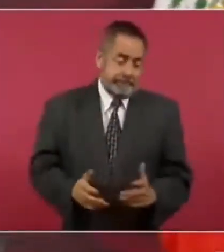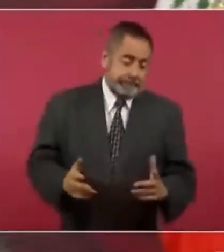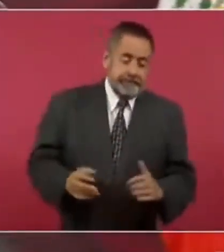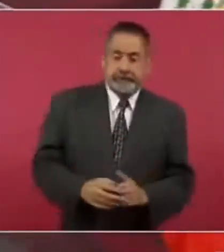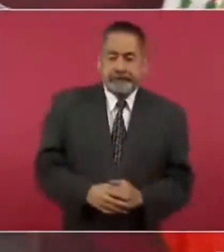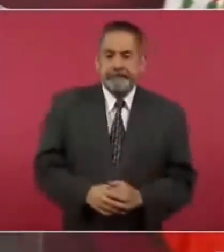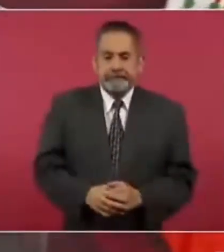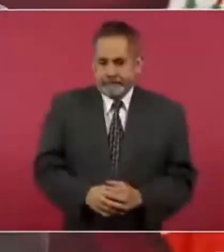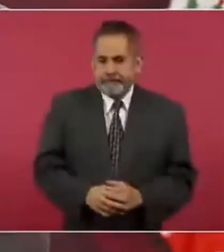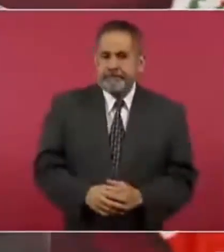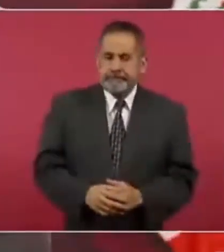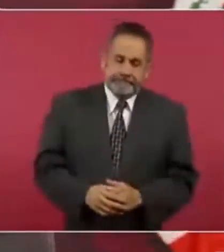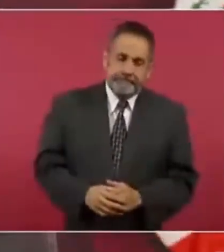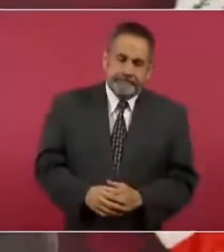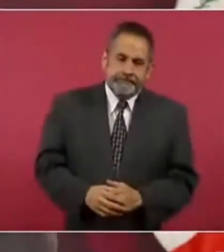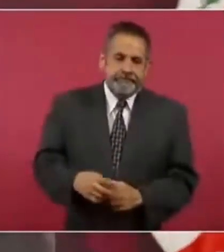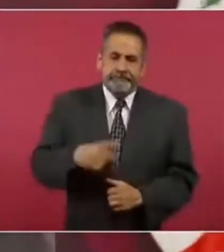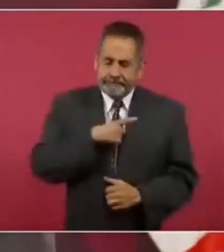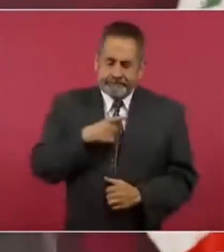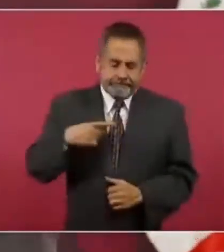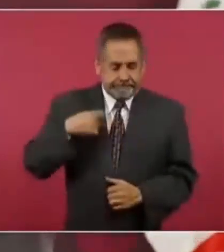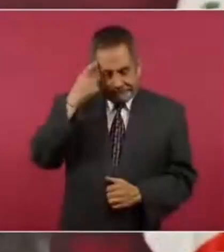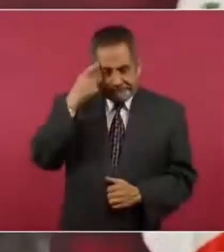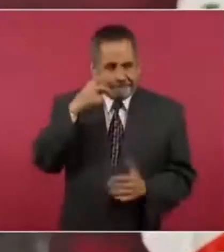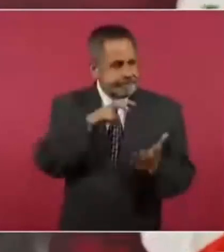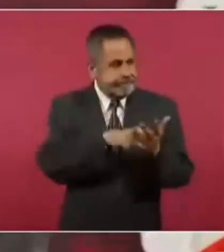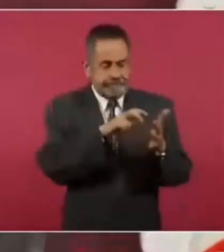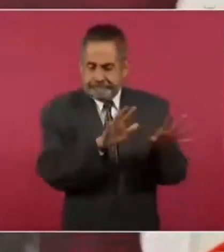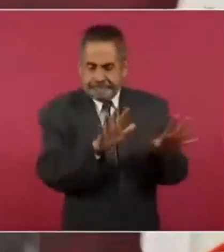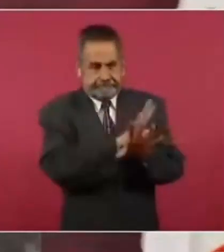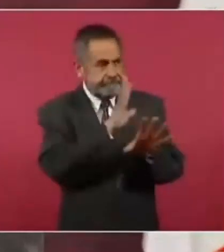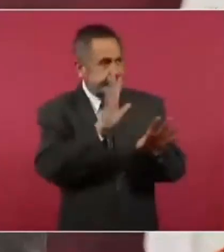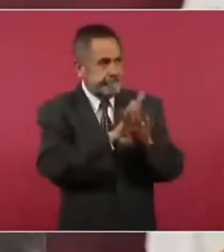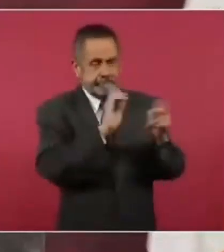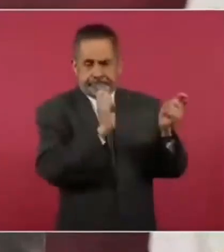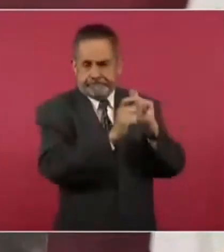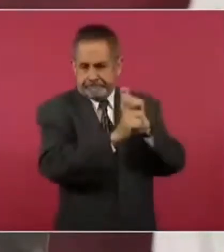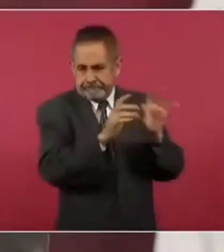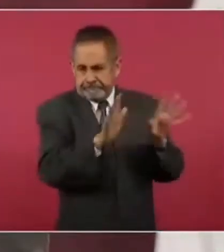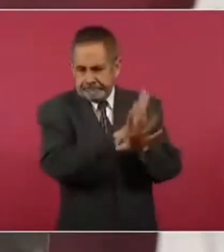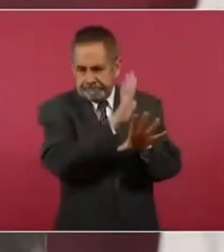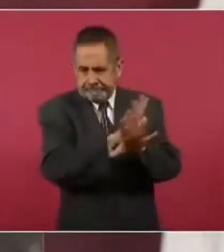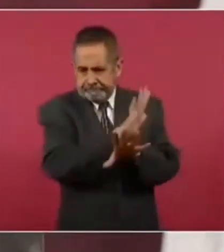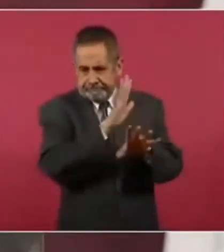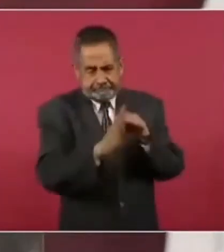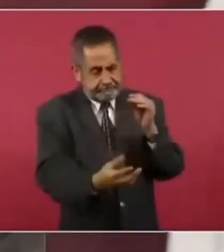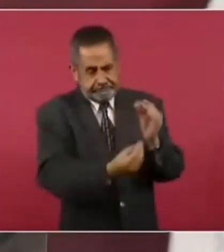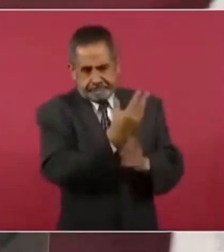Entonces, sí hay que renovarlo.